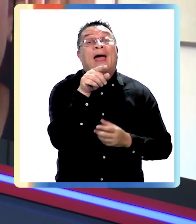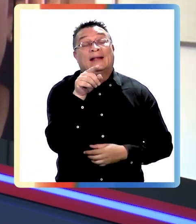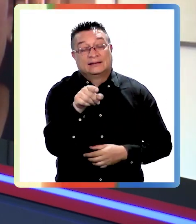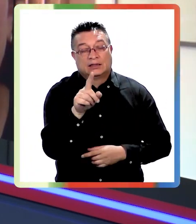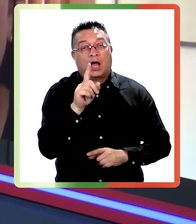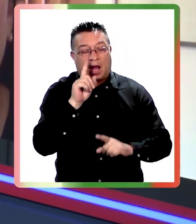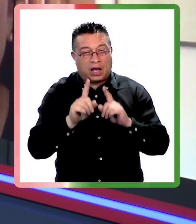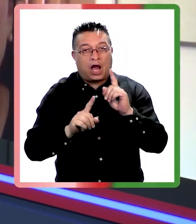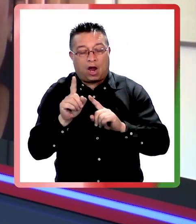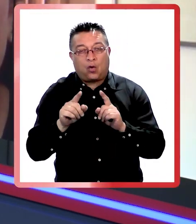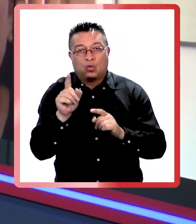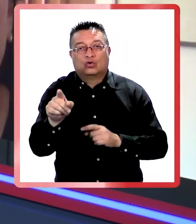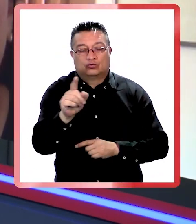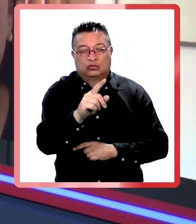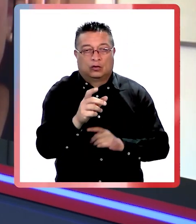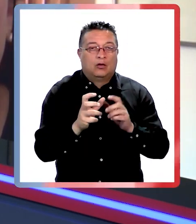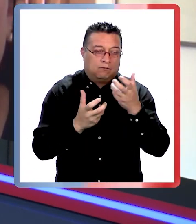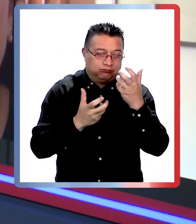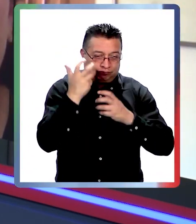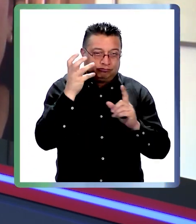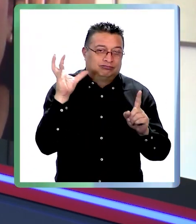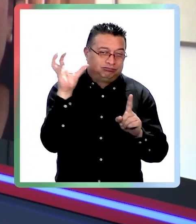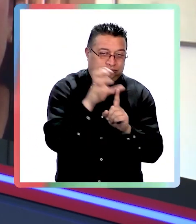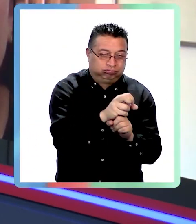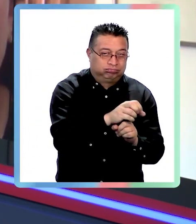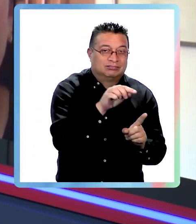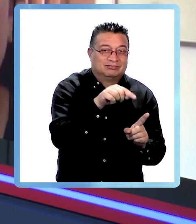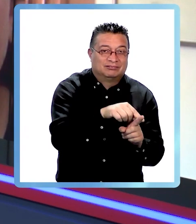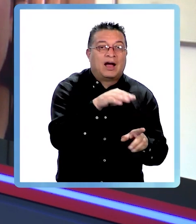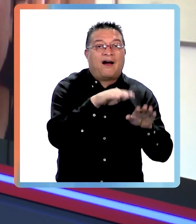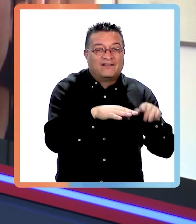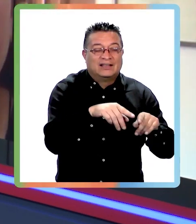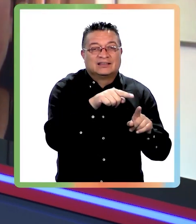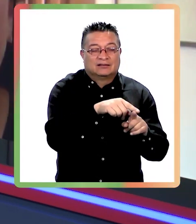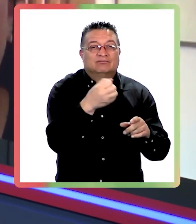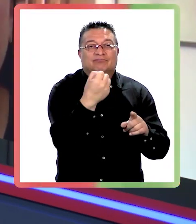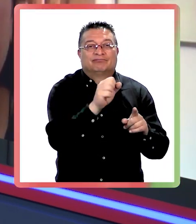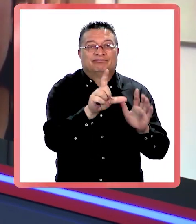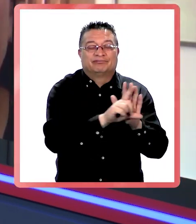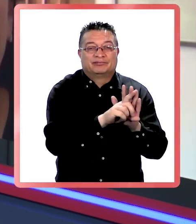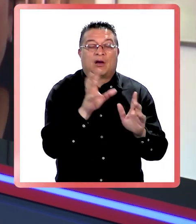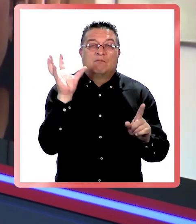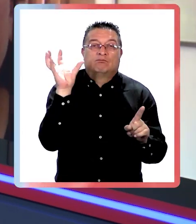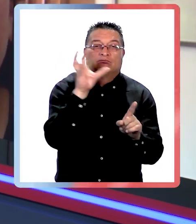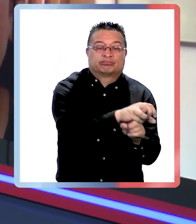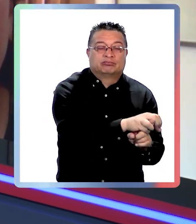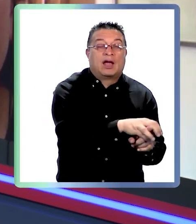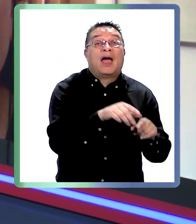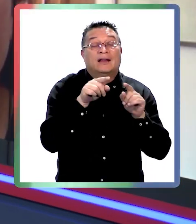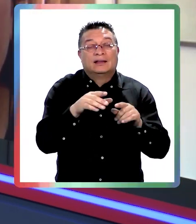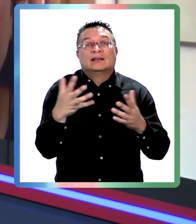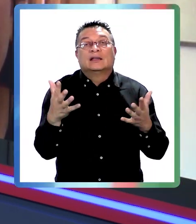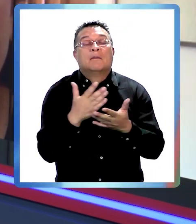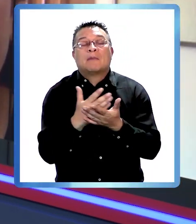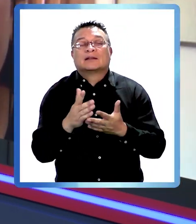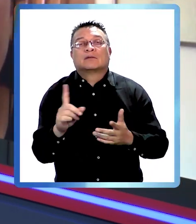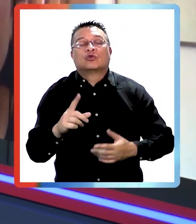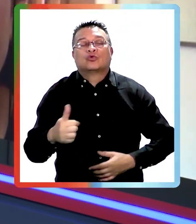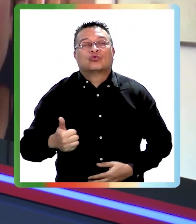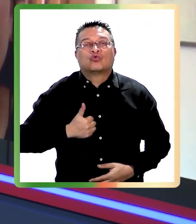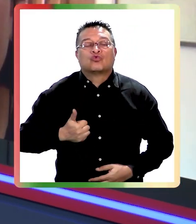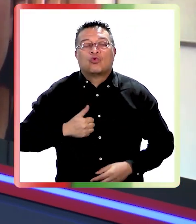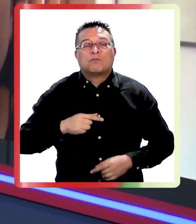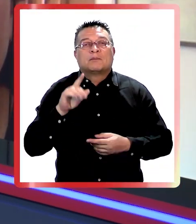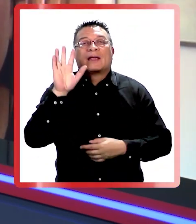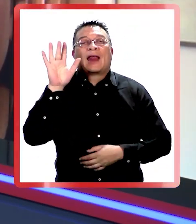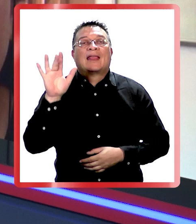específico de individuo que es víctima de linchamiento generalmente. ¿Con qué características cumple este personaje y qué pasa con los que no